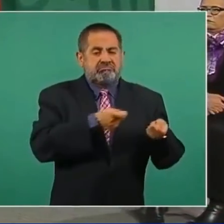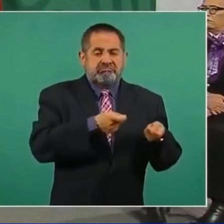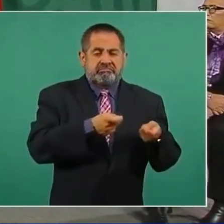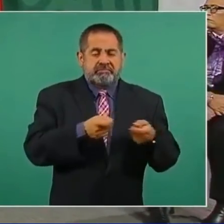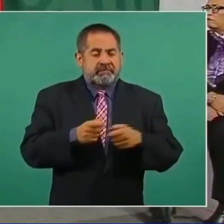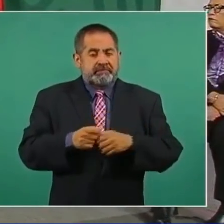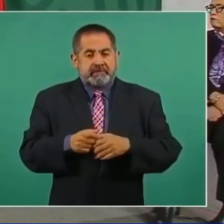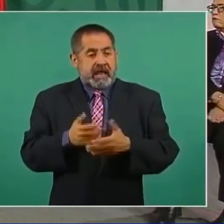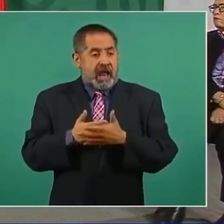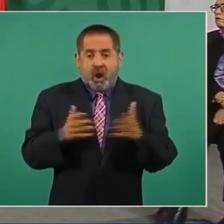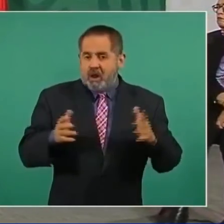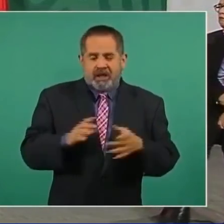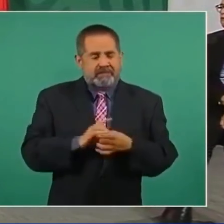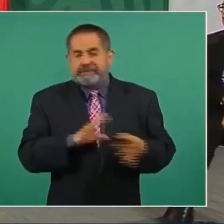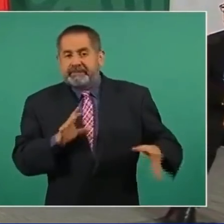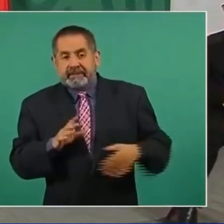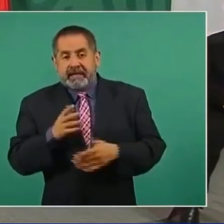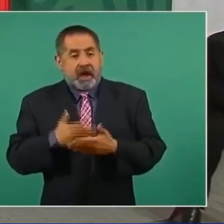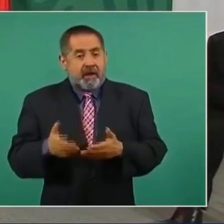Ahora no pudieron,